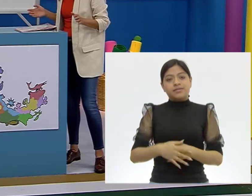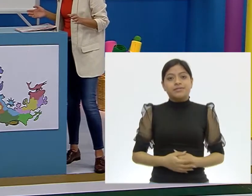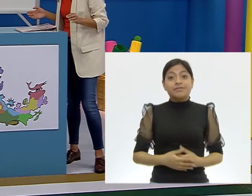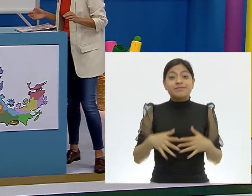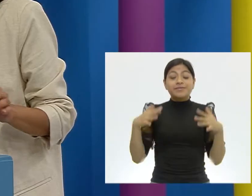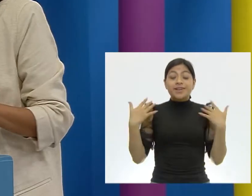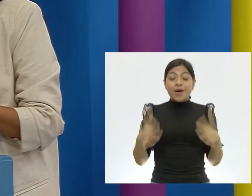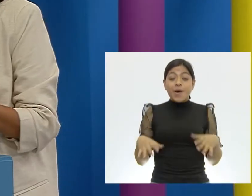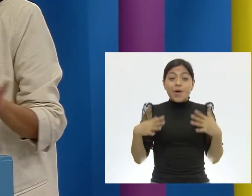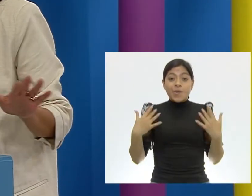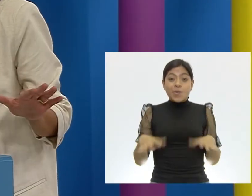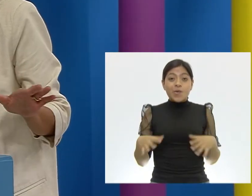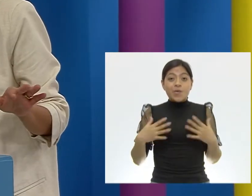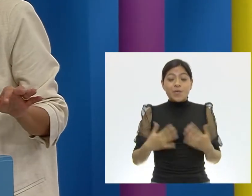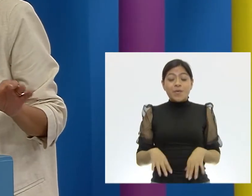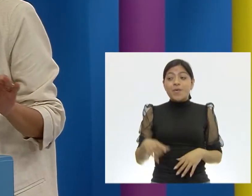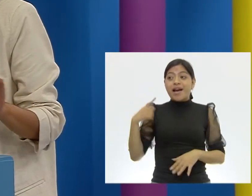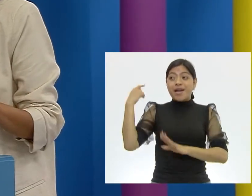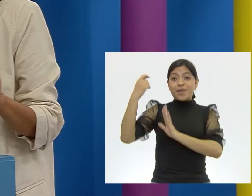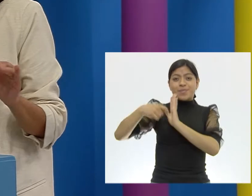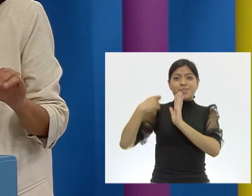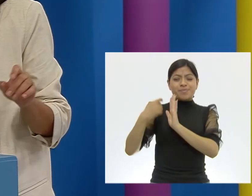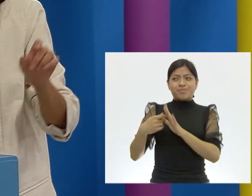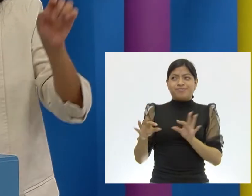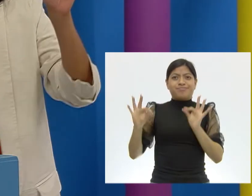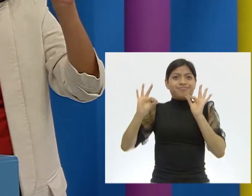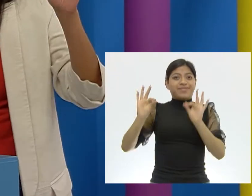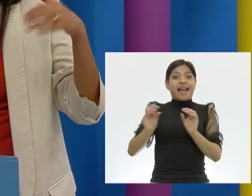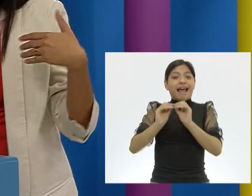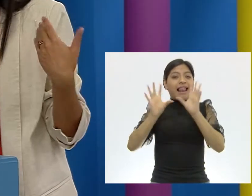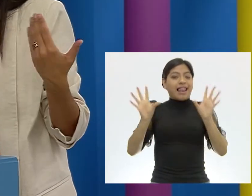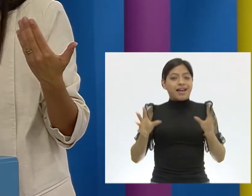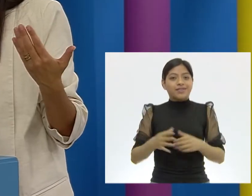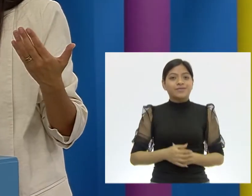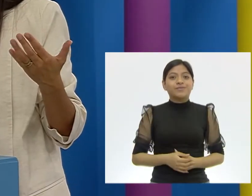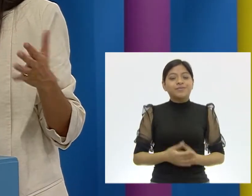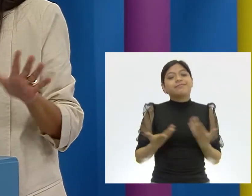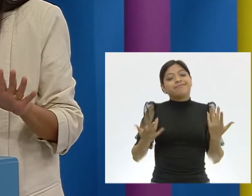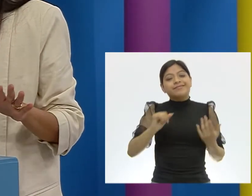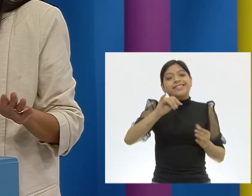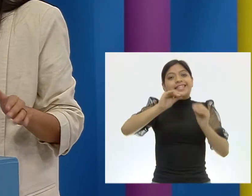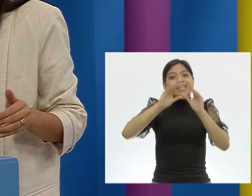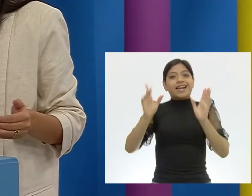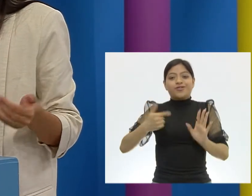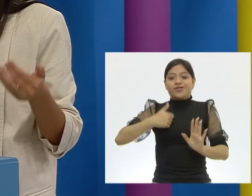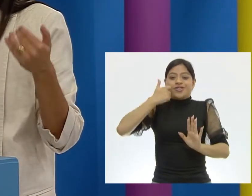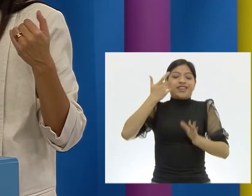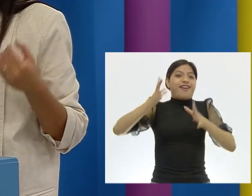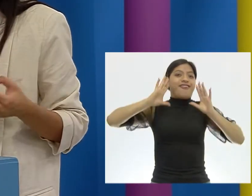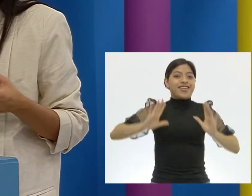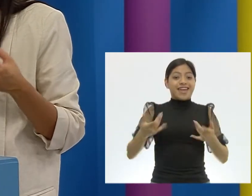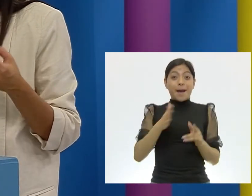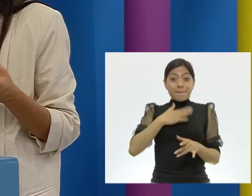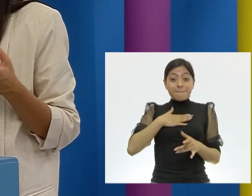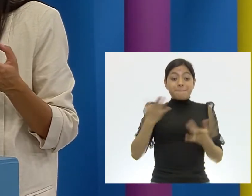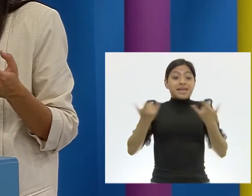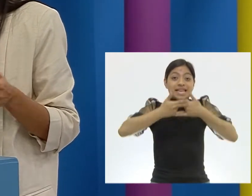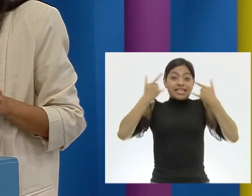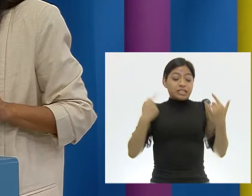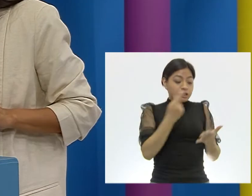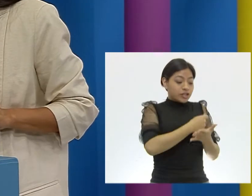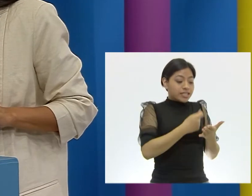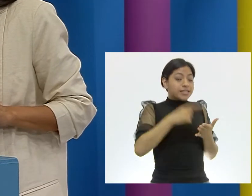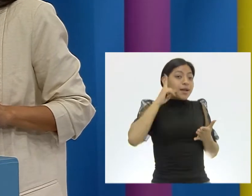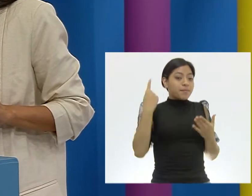¡Qué bárbaro! Me encantó el video. Estuvo excelente. Definitivamente ya quiero empezar a escribir mi propio texto